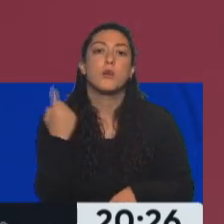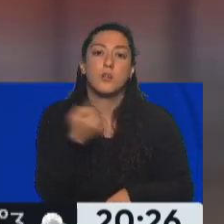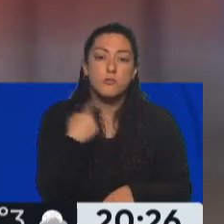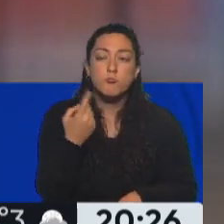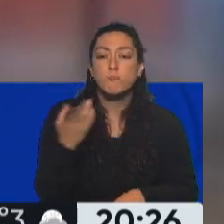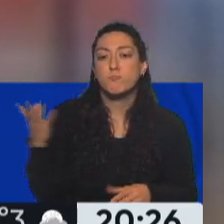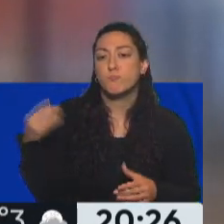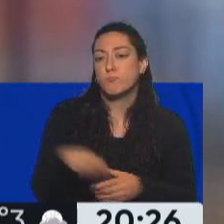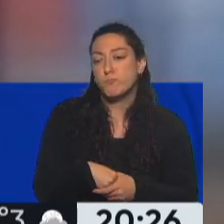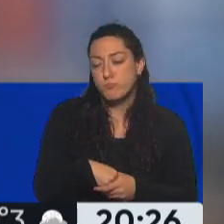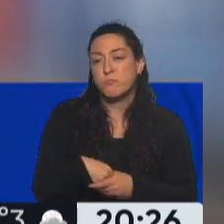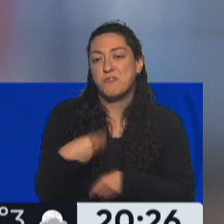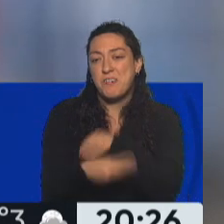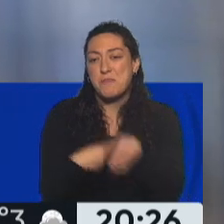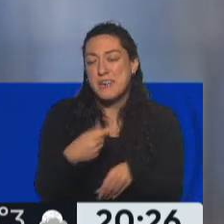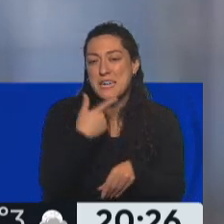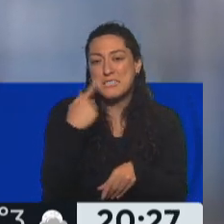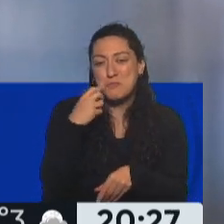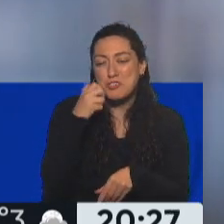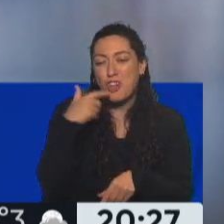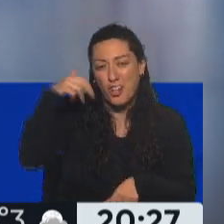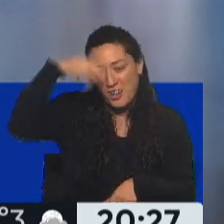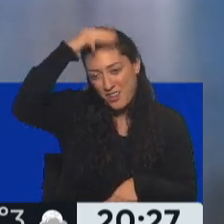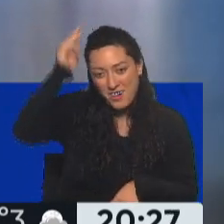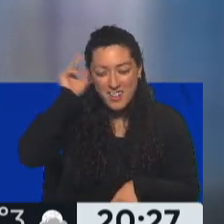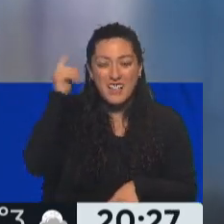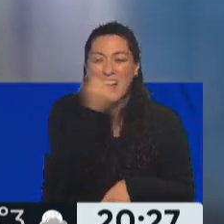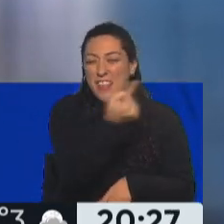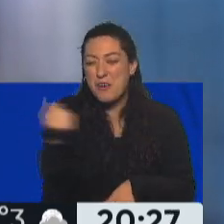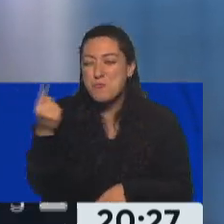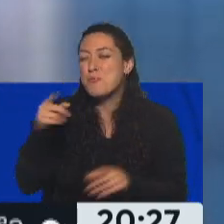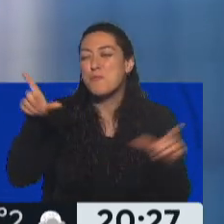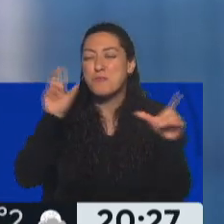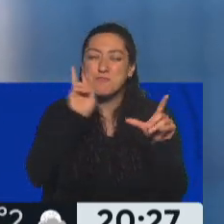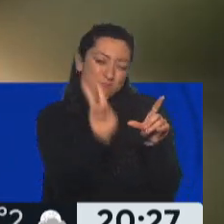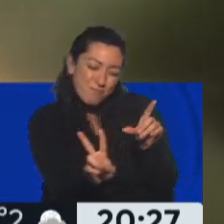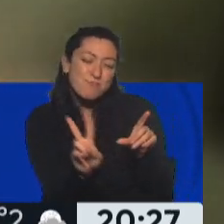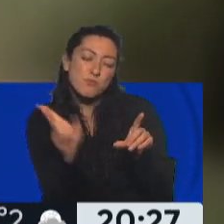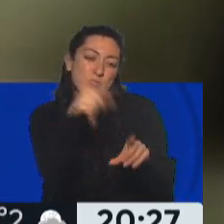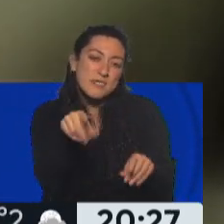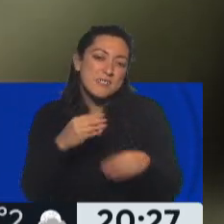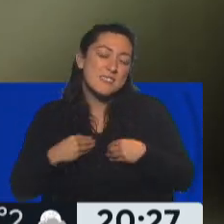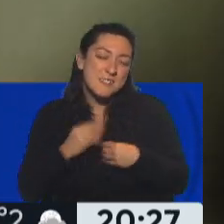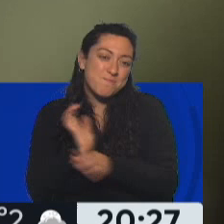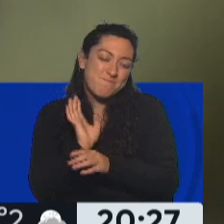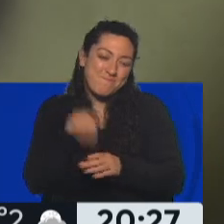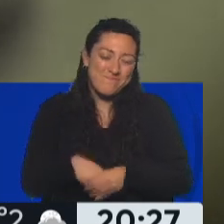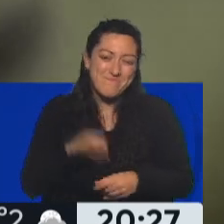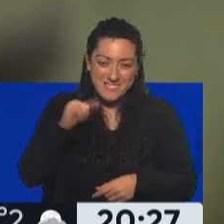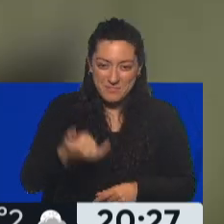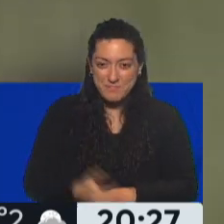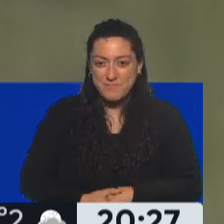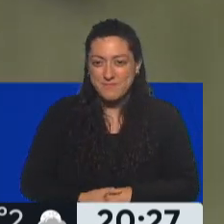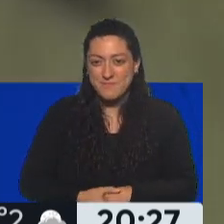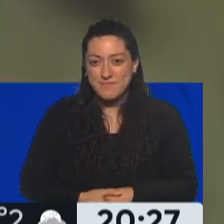parte casi de esta familia Simpson Así que seguramente cada uno de ustedes detrás de las pantallas se siente un poco partícipe de todo esto